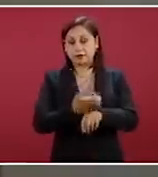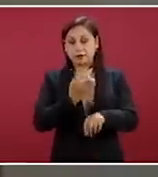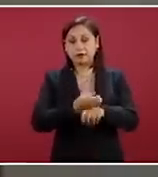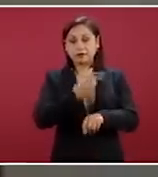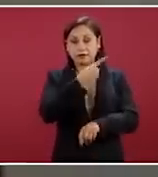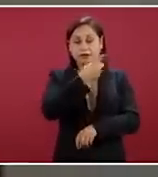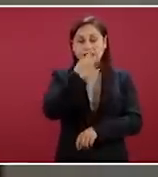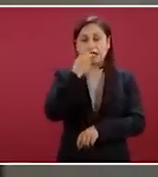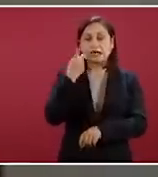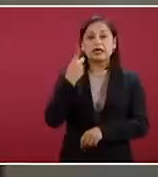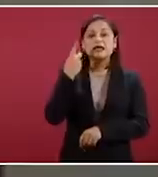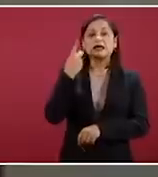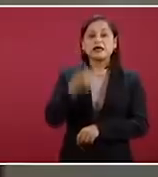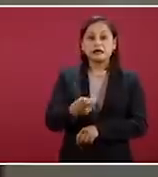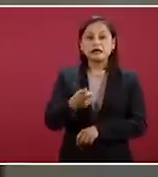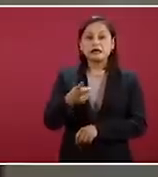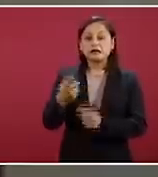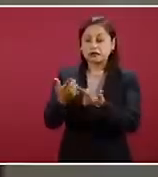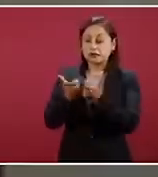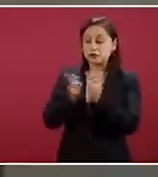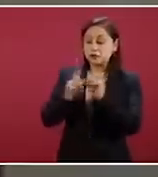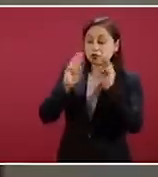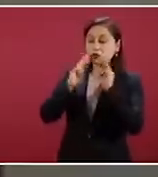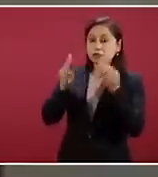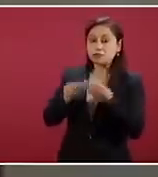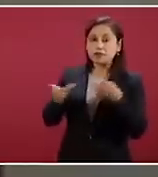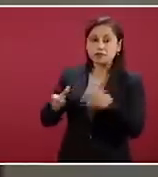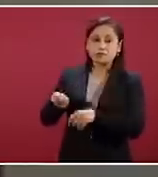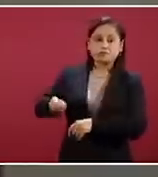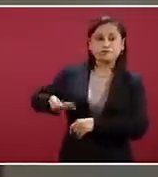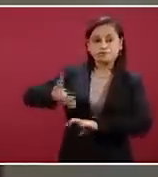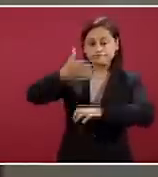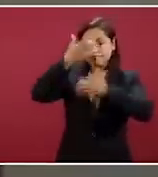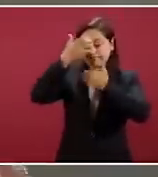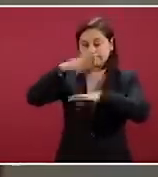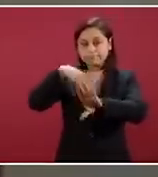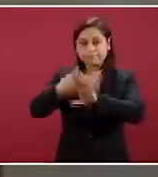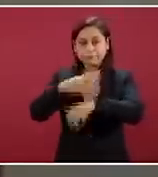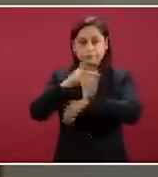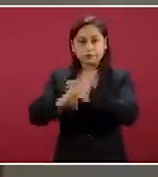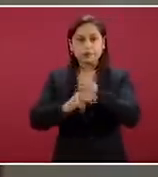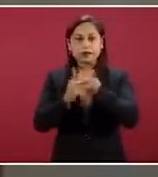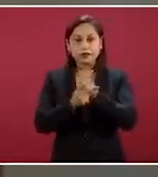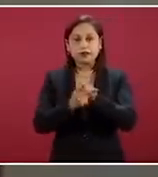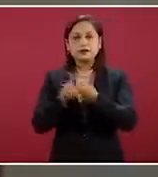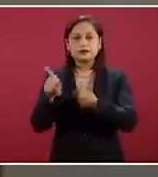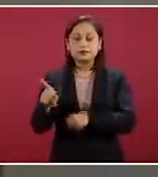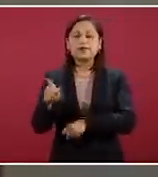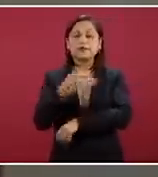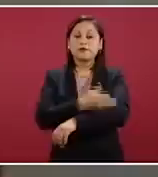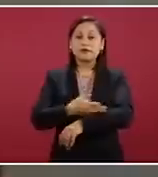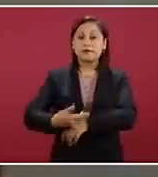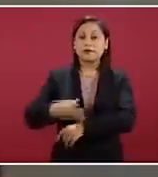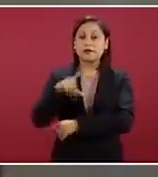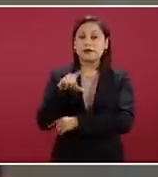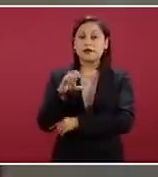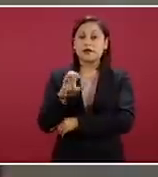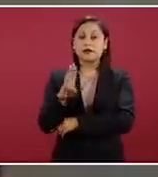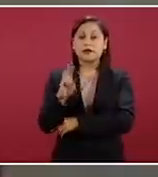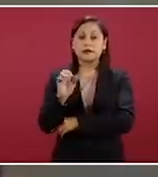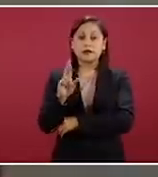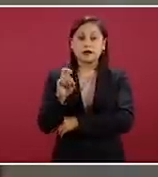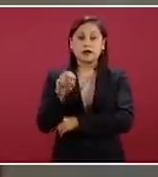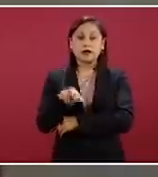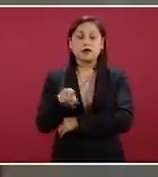como organizaciones terroristas, hubo una respuesta en redes sociales de rechazo a la familia Levarón,